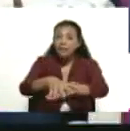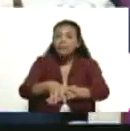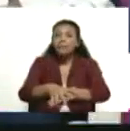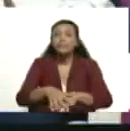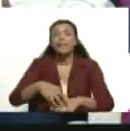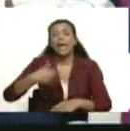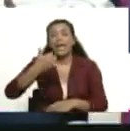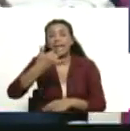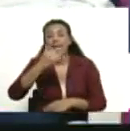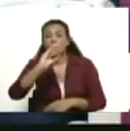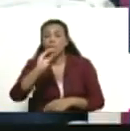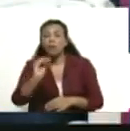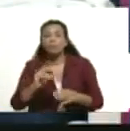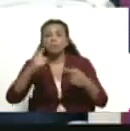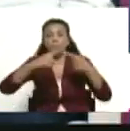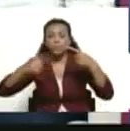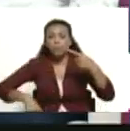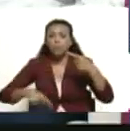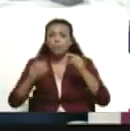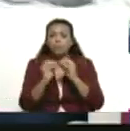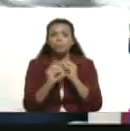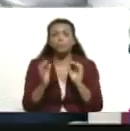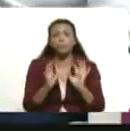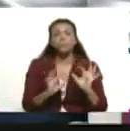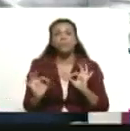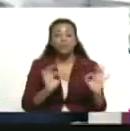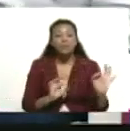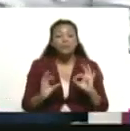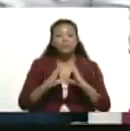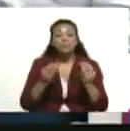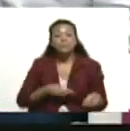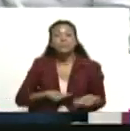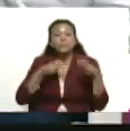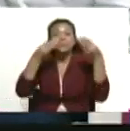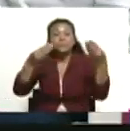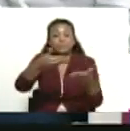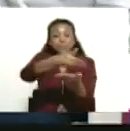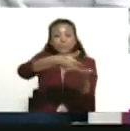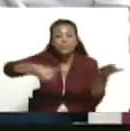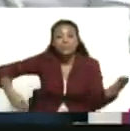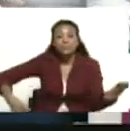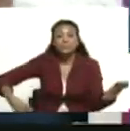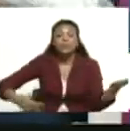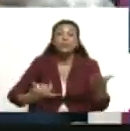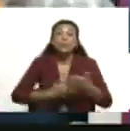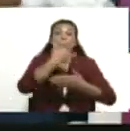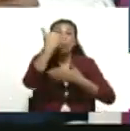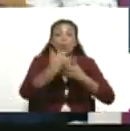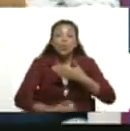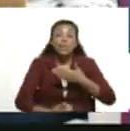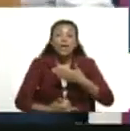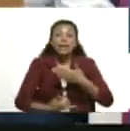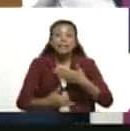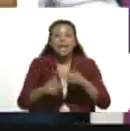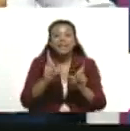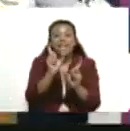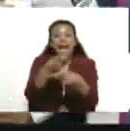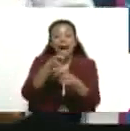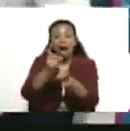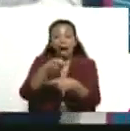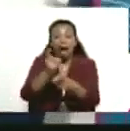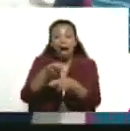por ejemplo, el de Hidrolago, el de Corpolel, todo. Y aquí le voy a hacer entrega de unos proyectos de gasificación,